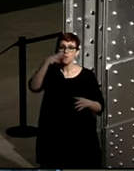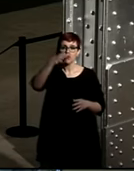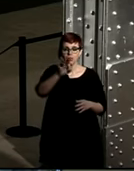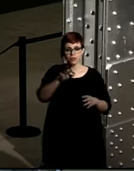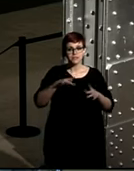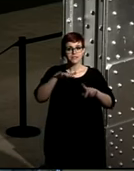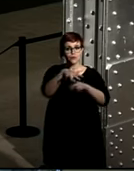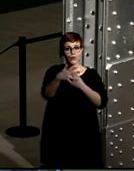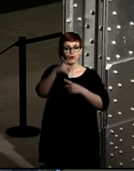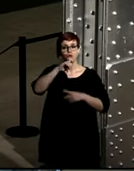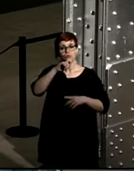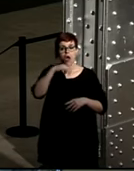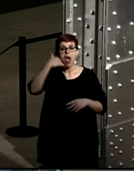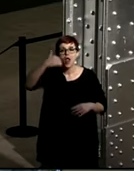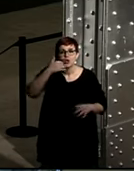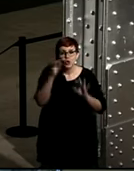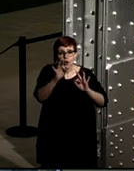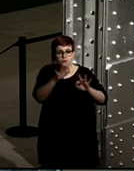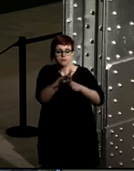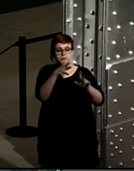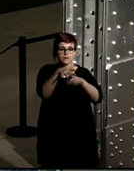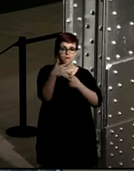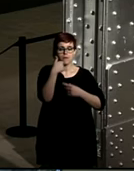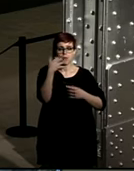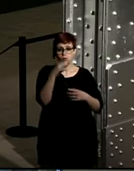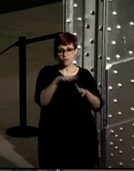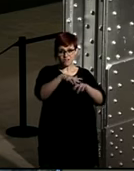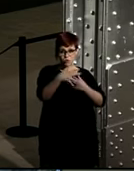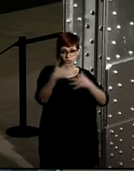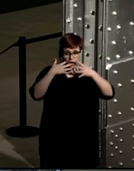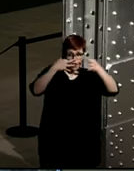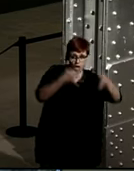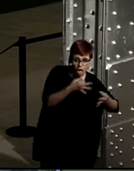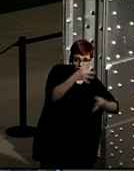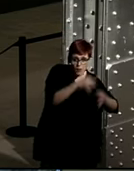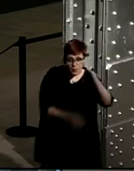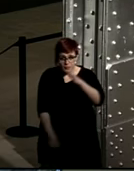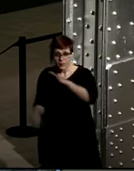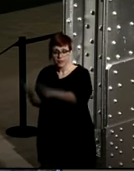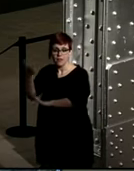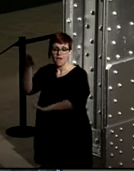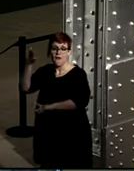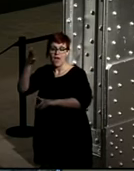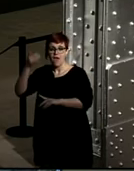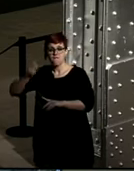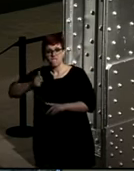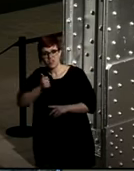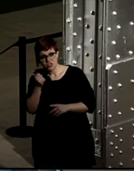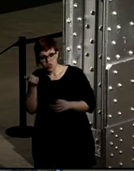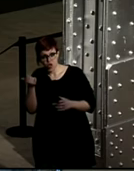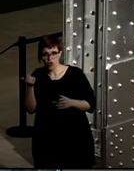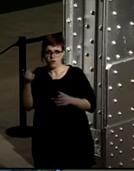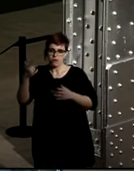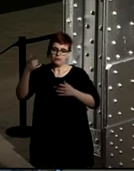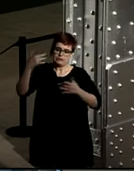hecho concreto, a un acontecimiento, darle forma de ficción y rodarlo. No tiene mucho que ver con el momento de